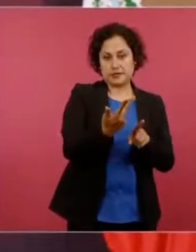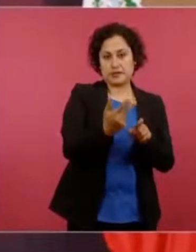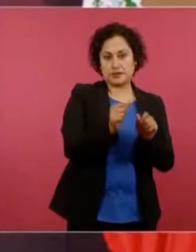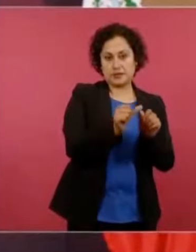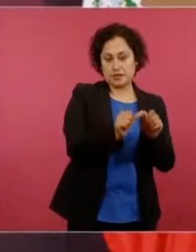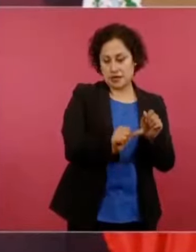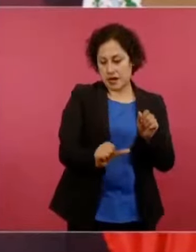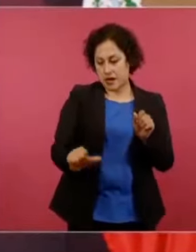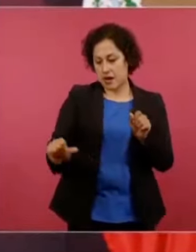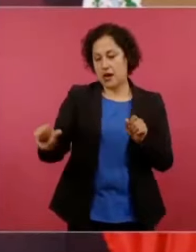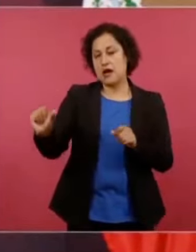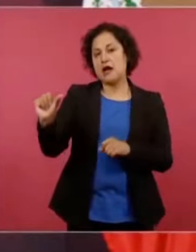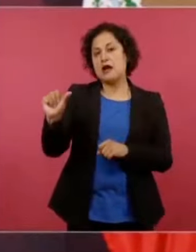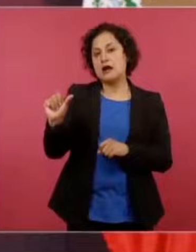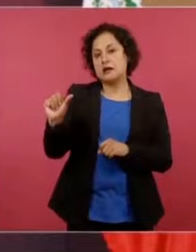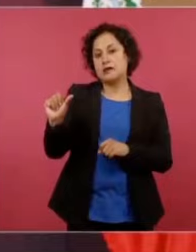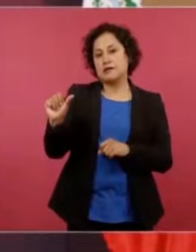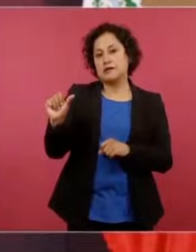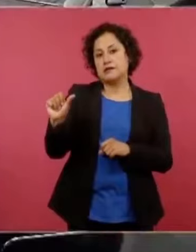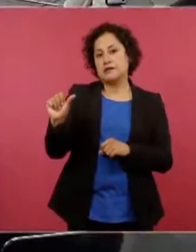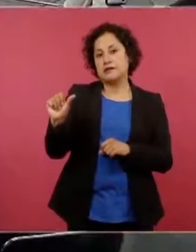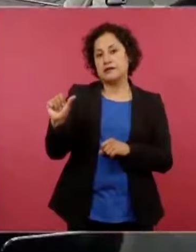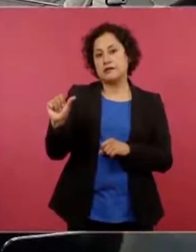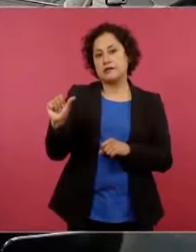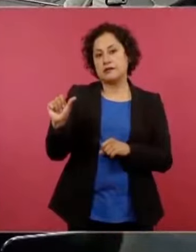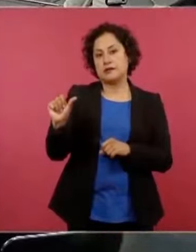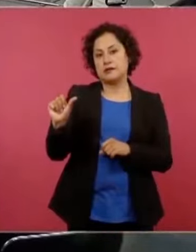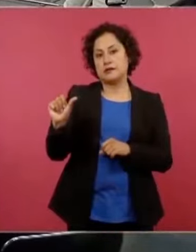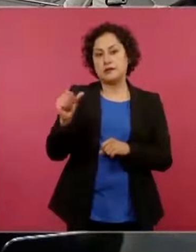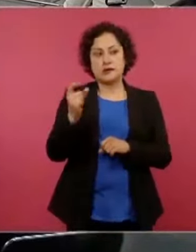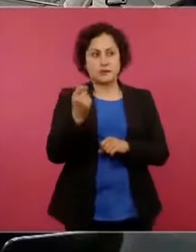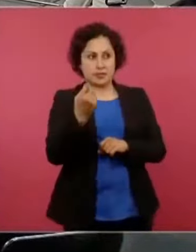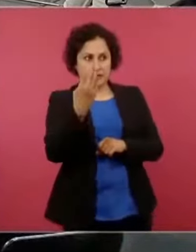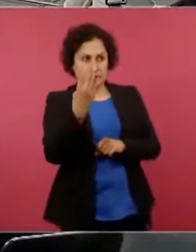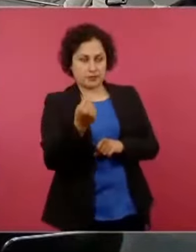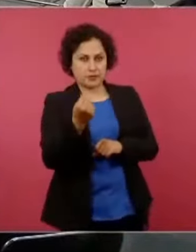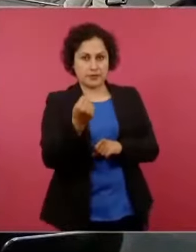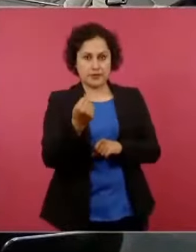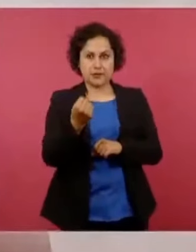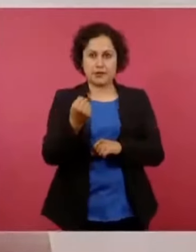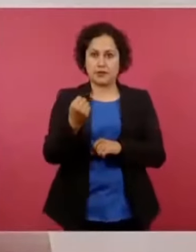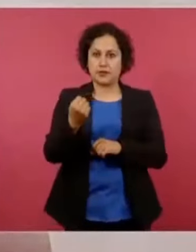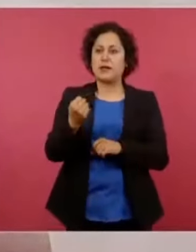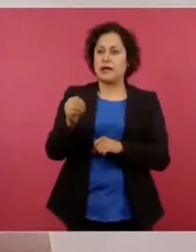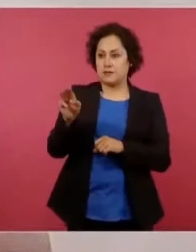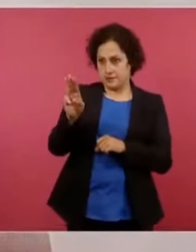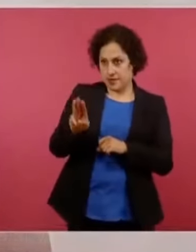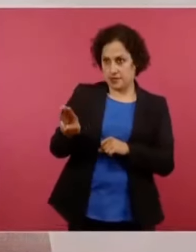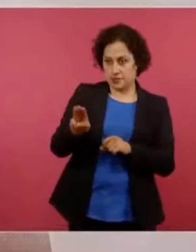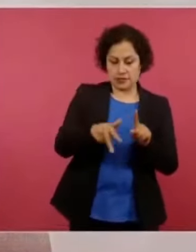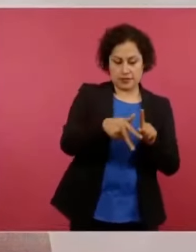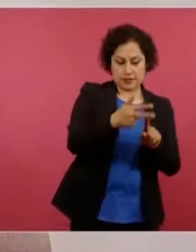hasta el día… 29. Hasta el miércoles,